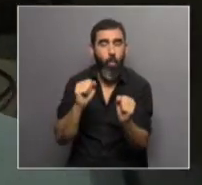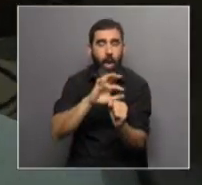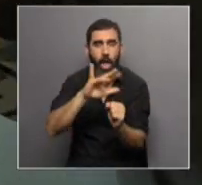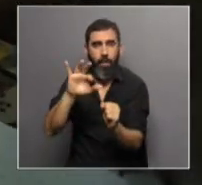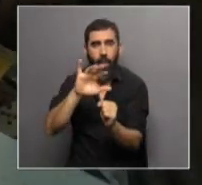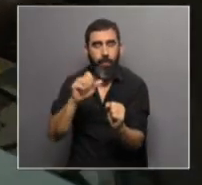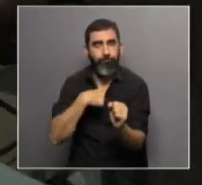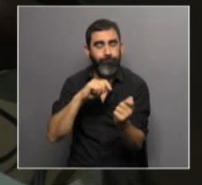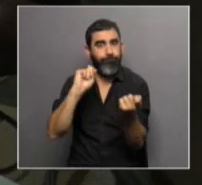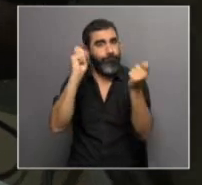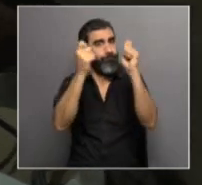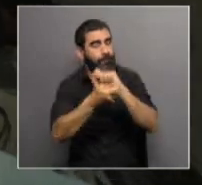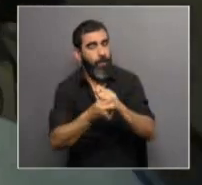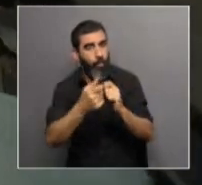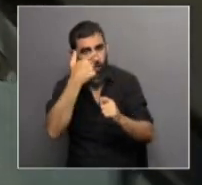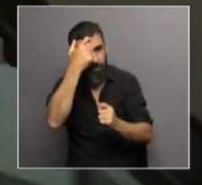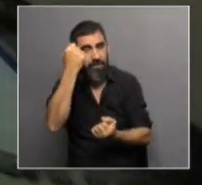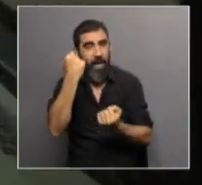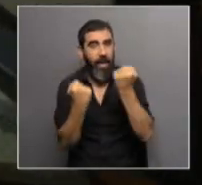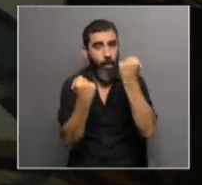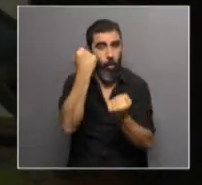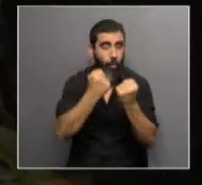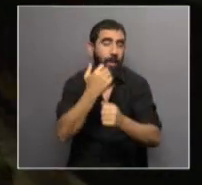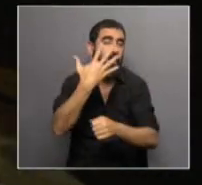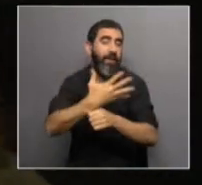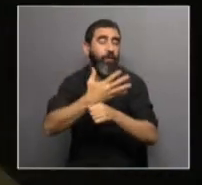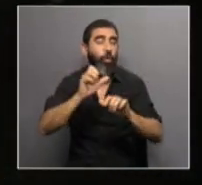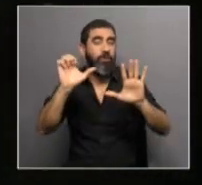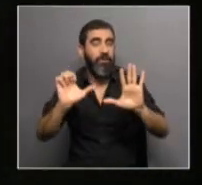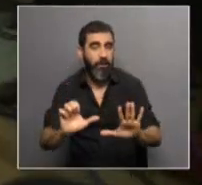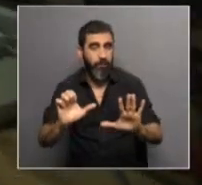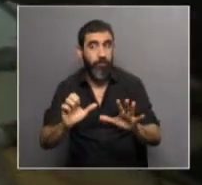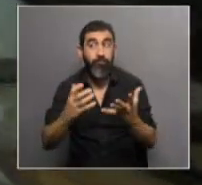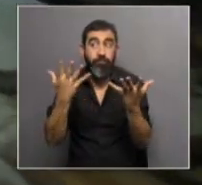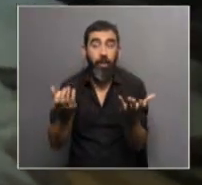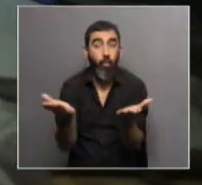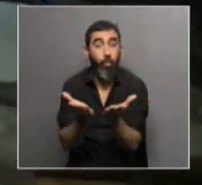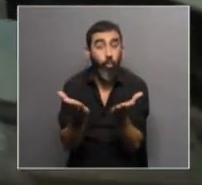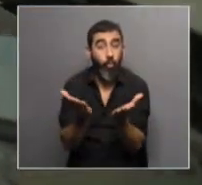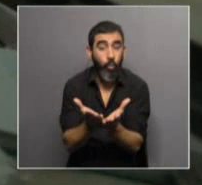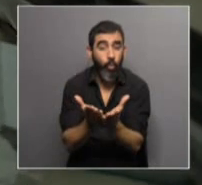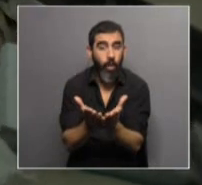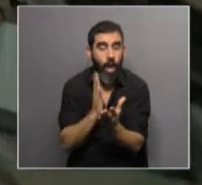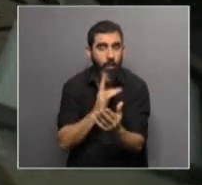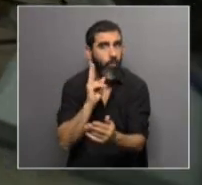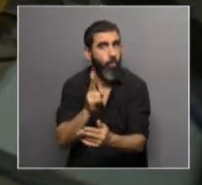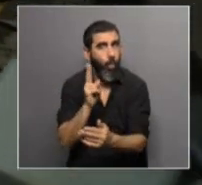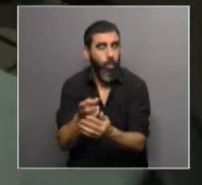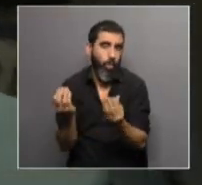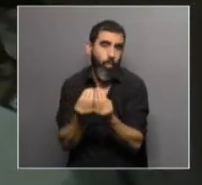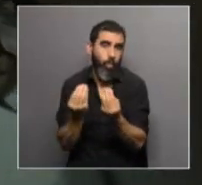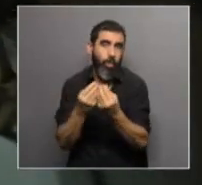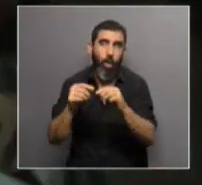guía red para el lado de ciencias económicas en quinto y sexto cuando quise estudiar en esas cosas sobre todo había muchas restricciones de qué es